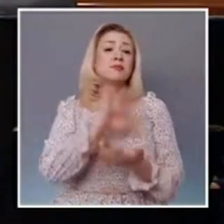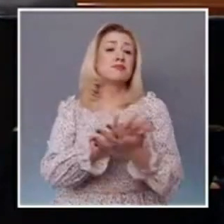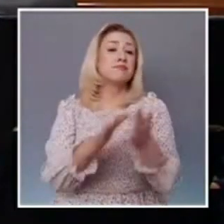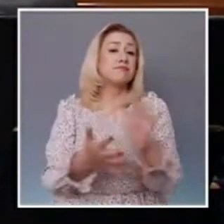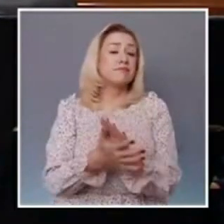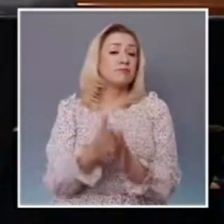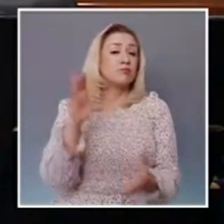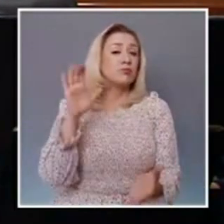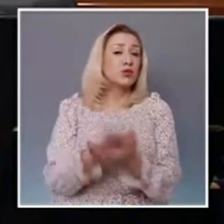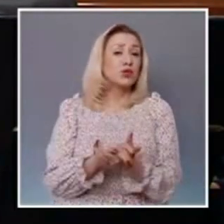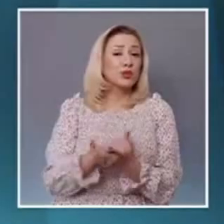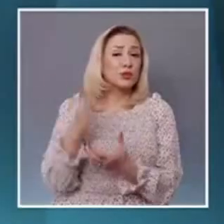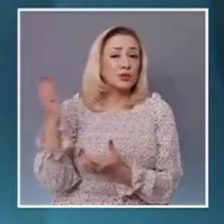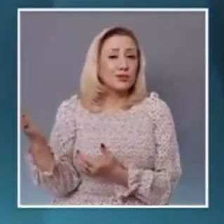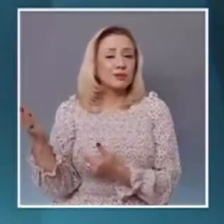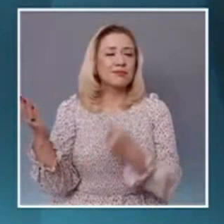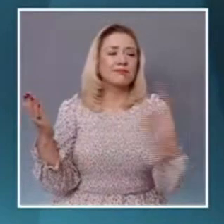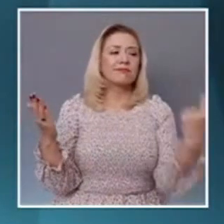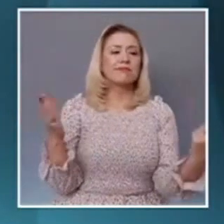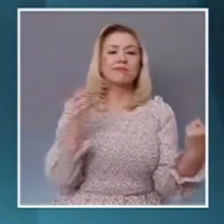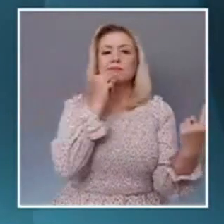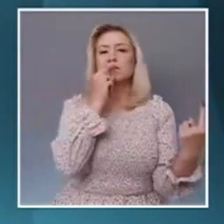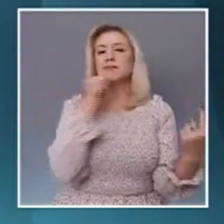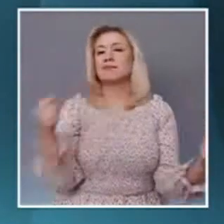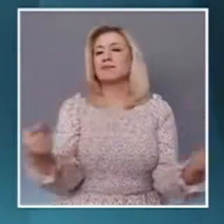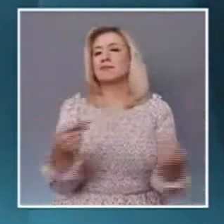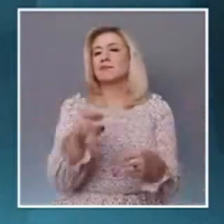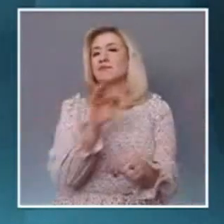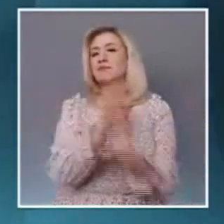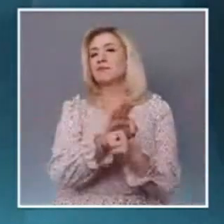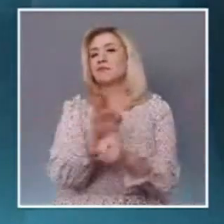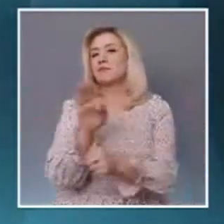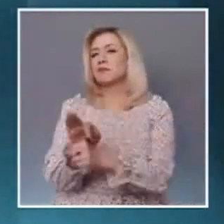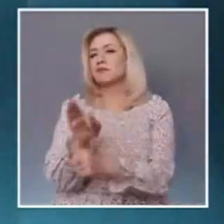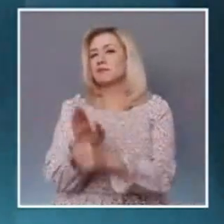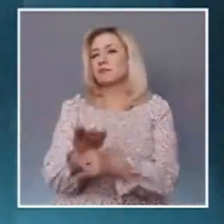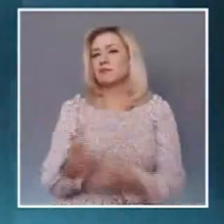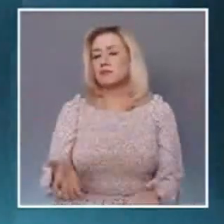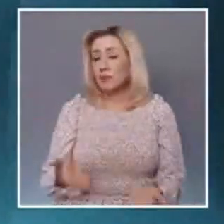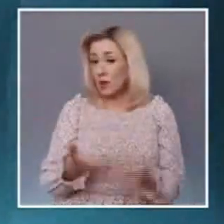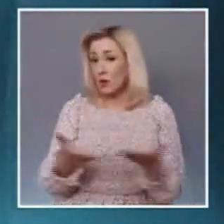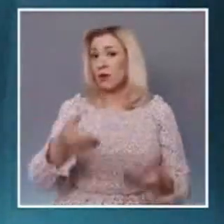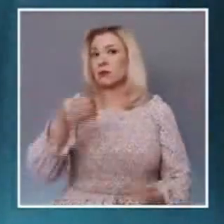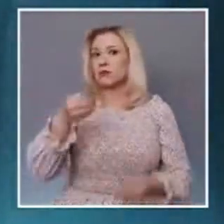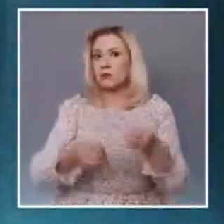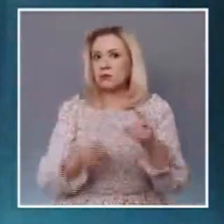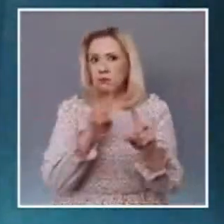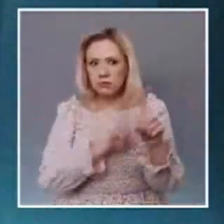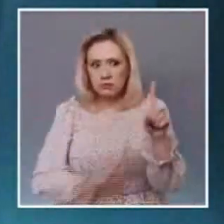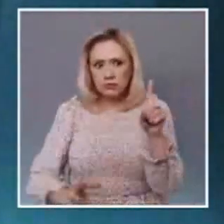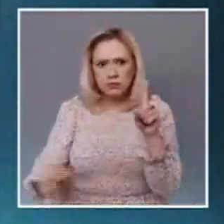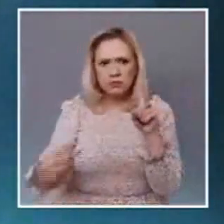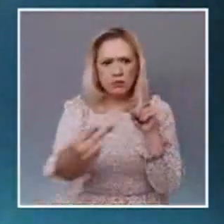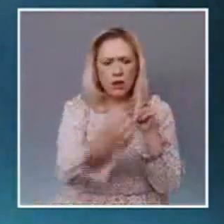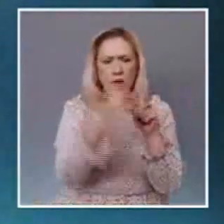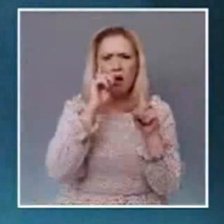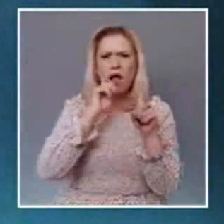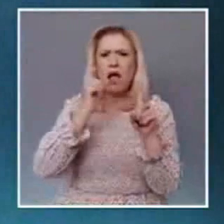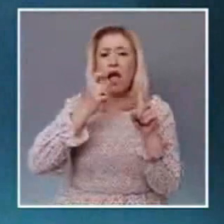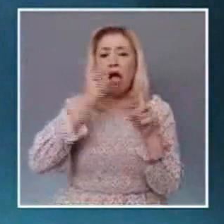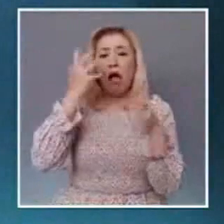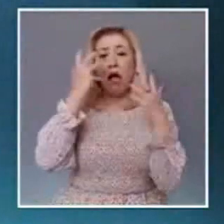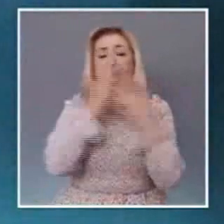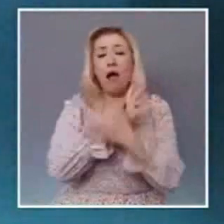y la autoridad investigadora. En este asunto se juzgó con perspectiva de género para garantizar el derecho de acceso a la justicia y a la